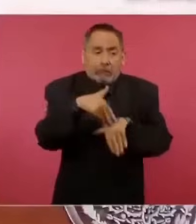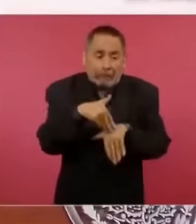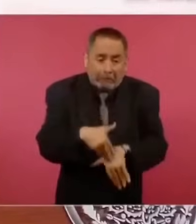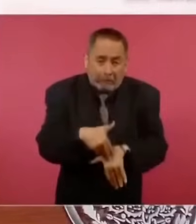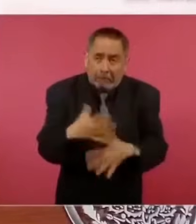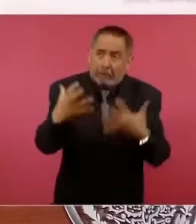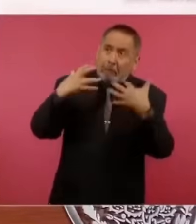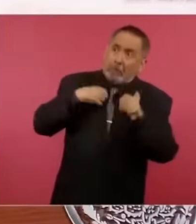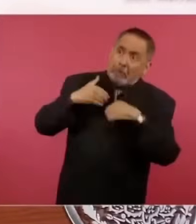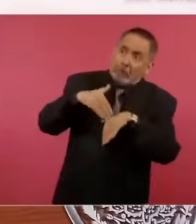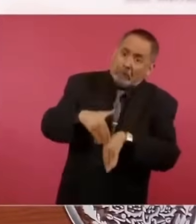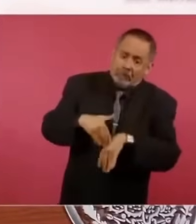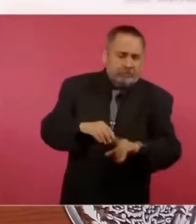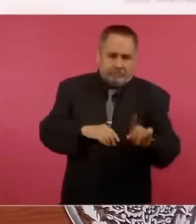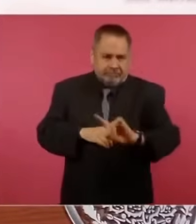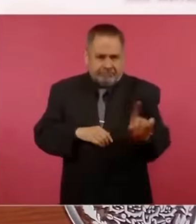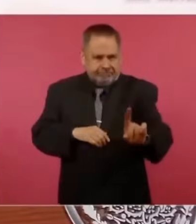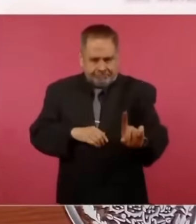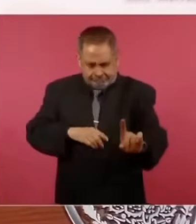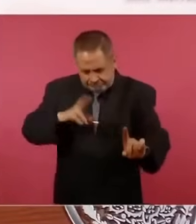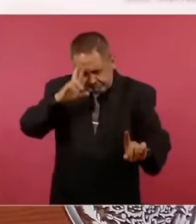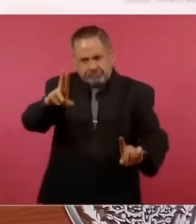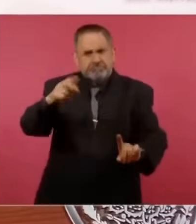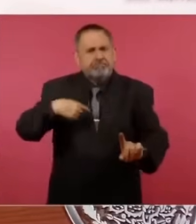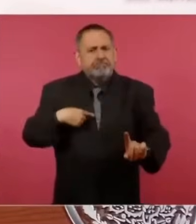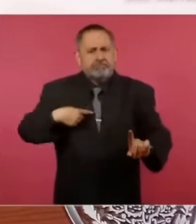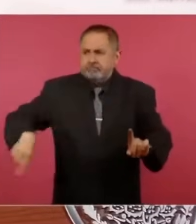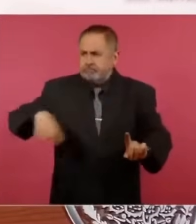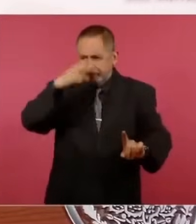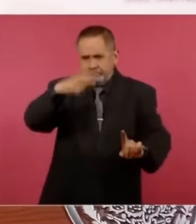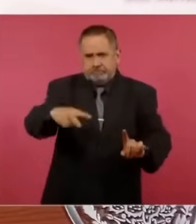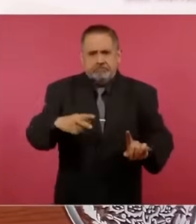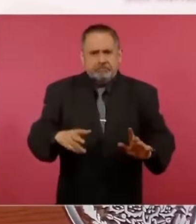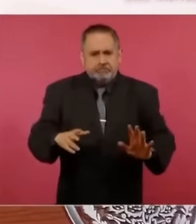colonia de ningún gobierno extranjero.